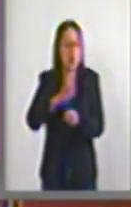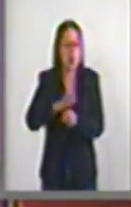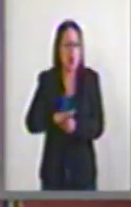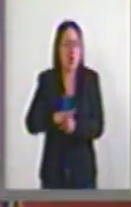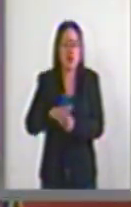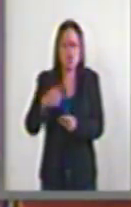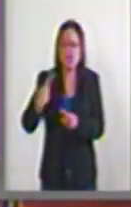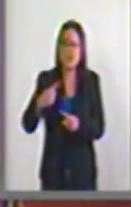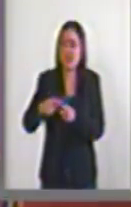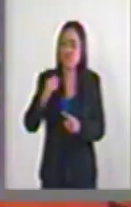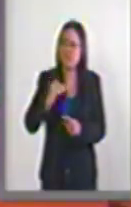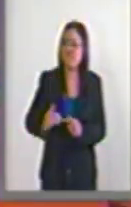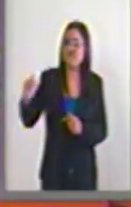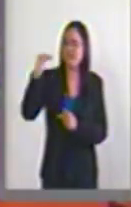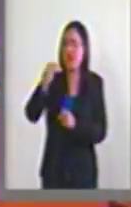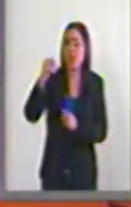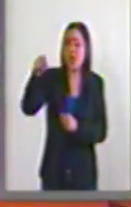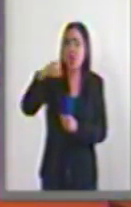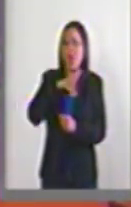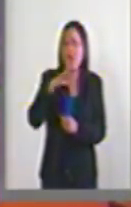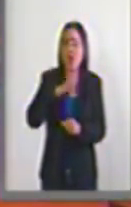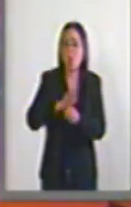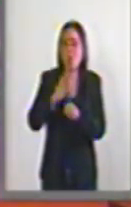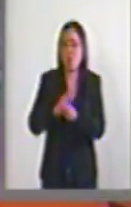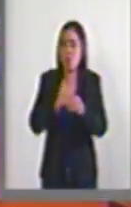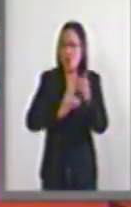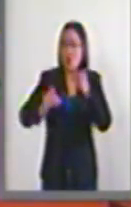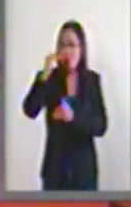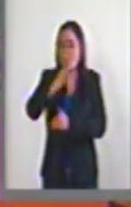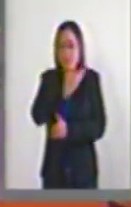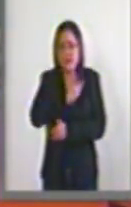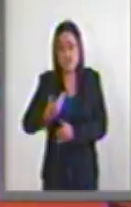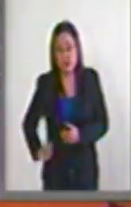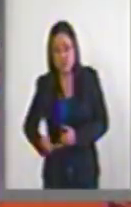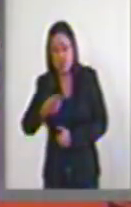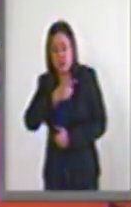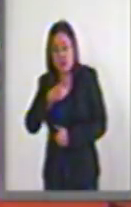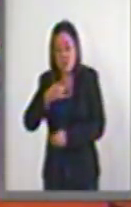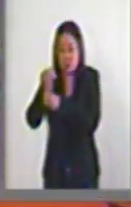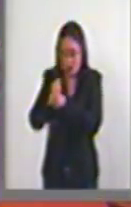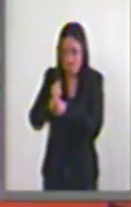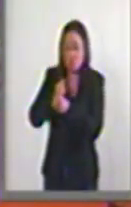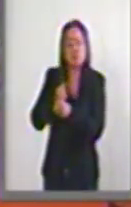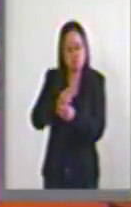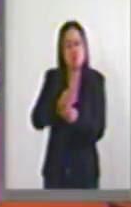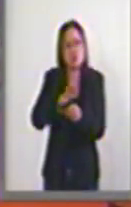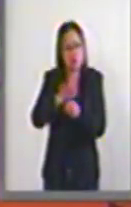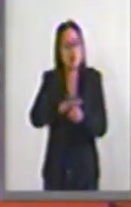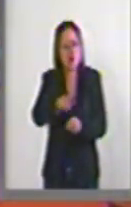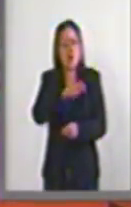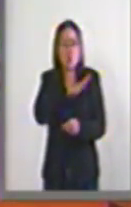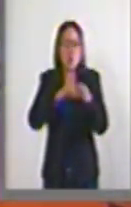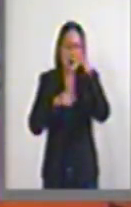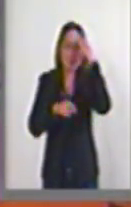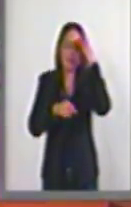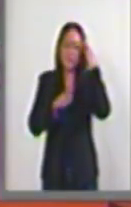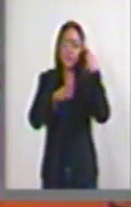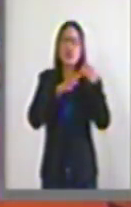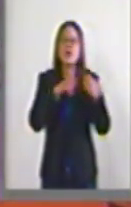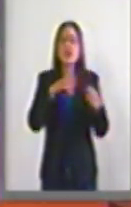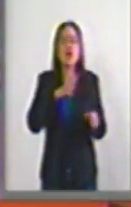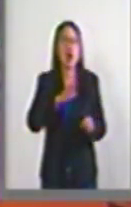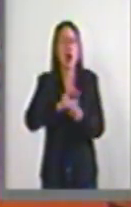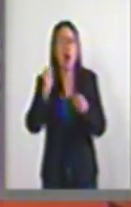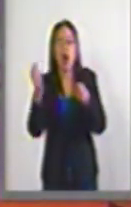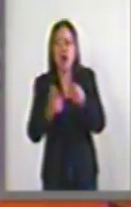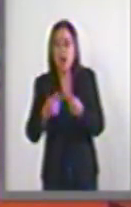superior jerárquico, teniendo como garantía que su forma de proceder no tendrá como represalia